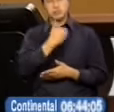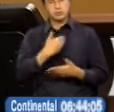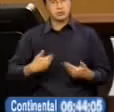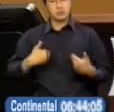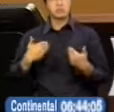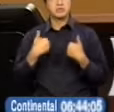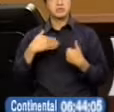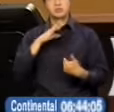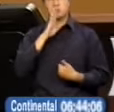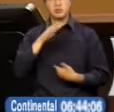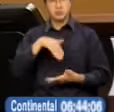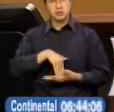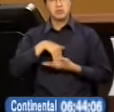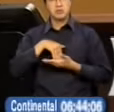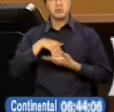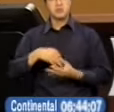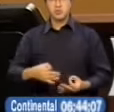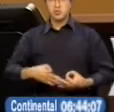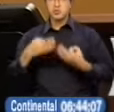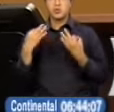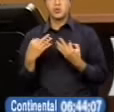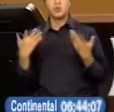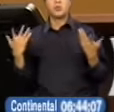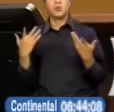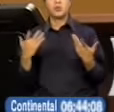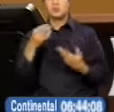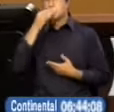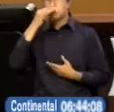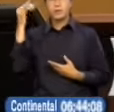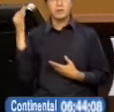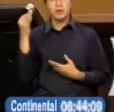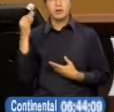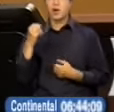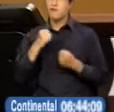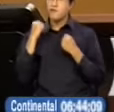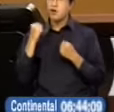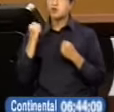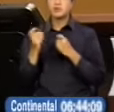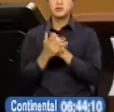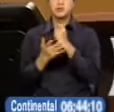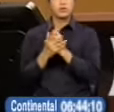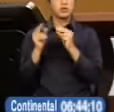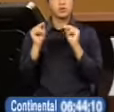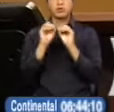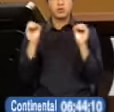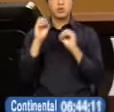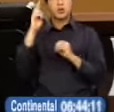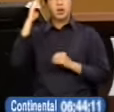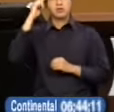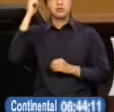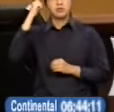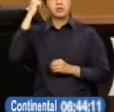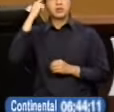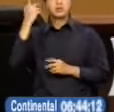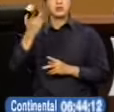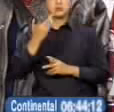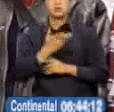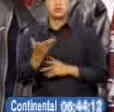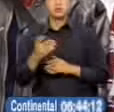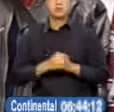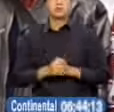a quien nos encontrarán bien parados en base a la verdad no la fuerza basada en la prepotencia